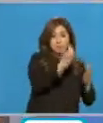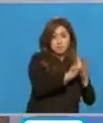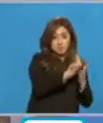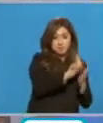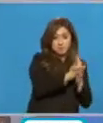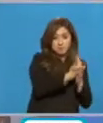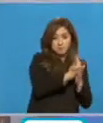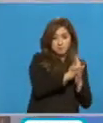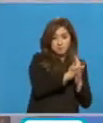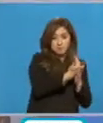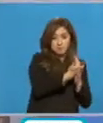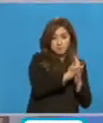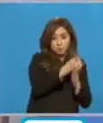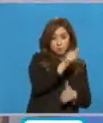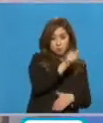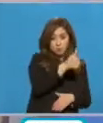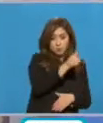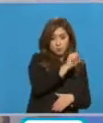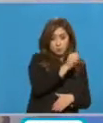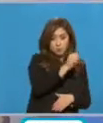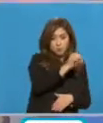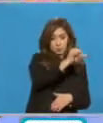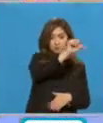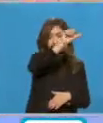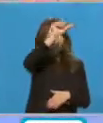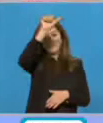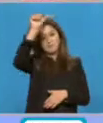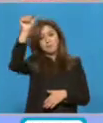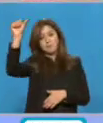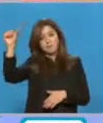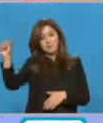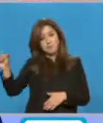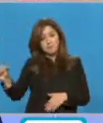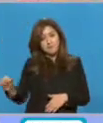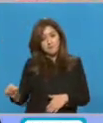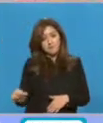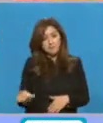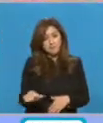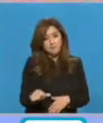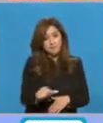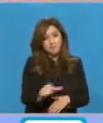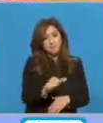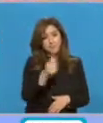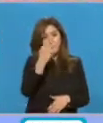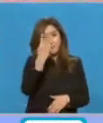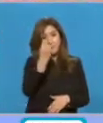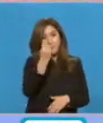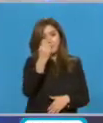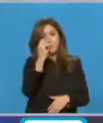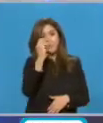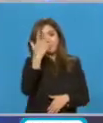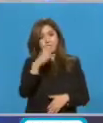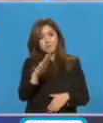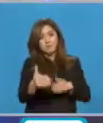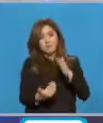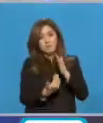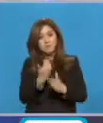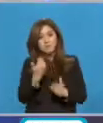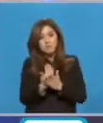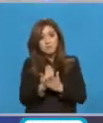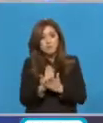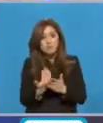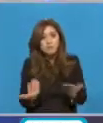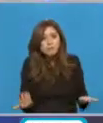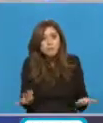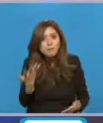del día Del 11 de anterior, septiembre, ajá. del 11 de septiembre, hasta las 9, 10 de la mañana del día Casi Doce. siguiente.